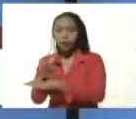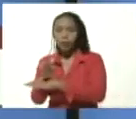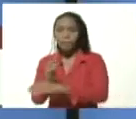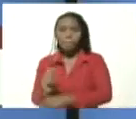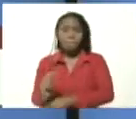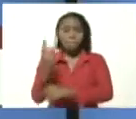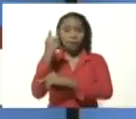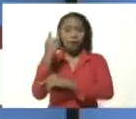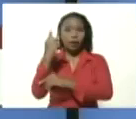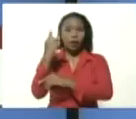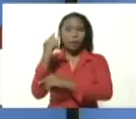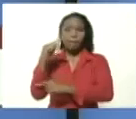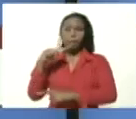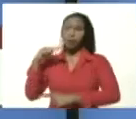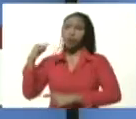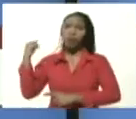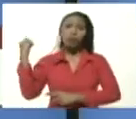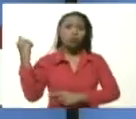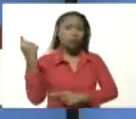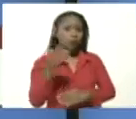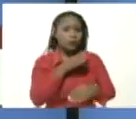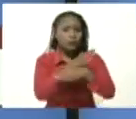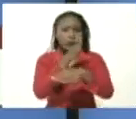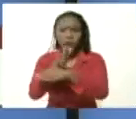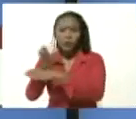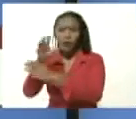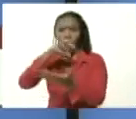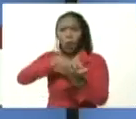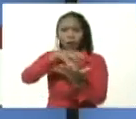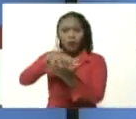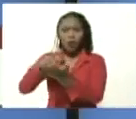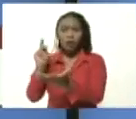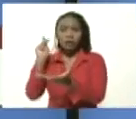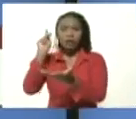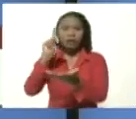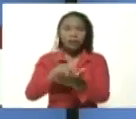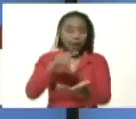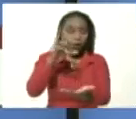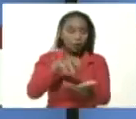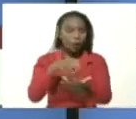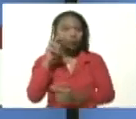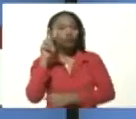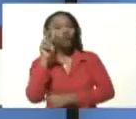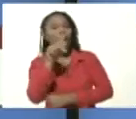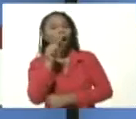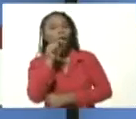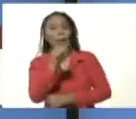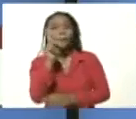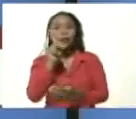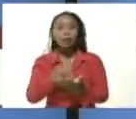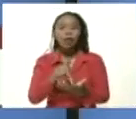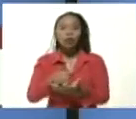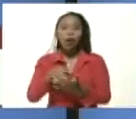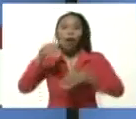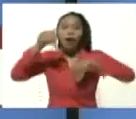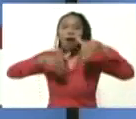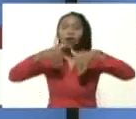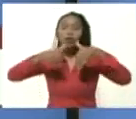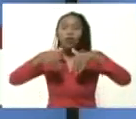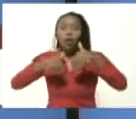primera vuelta por los estados, cuando llegaba a los estados, ver allí a los que participaron en las